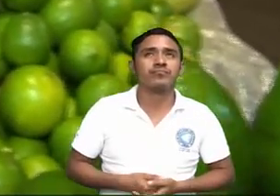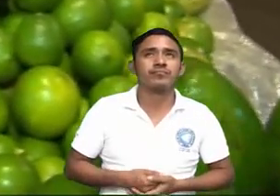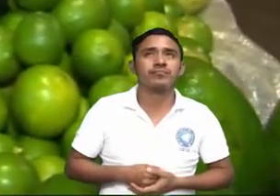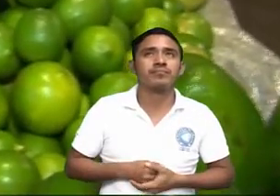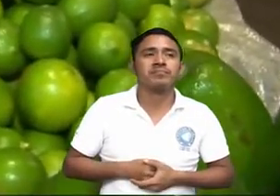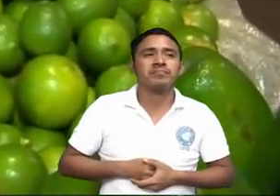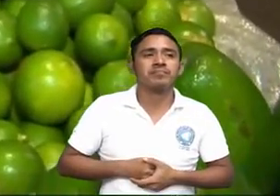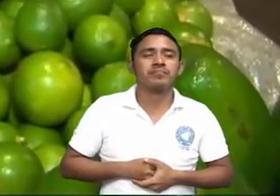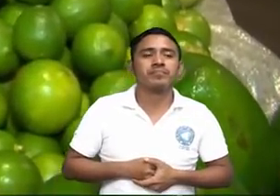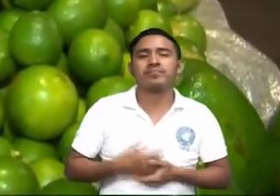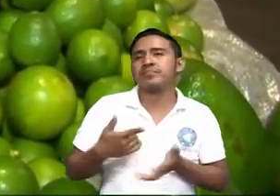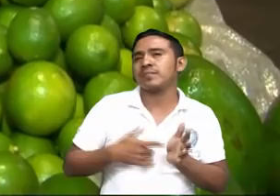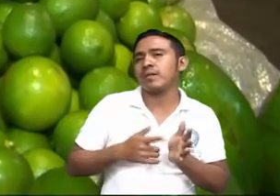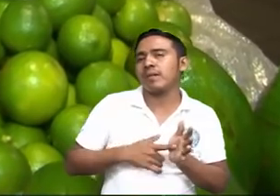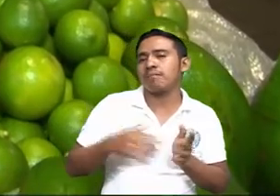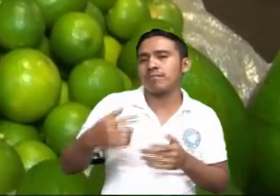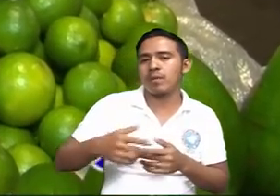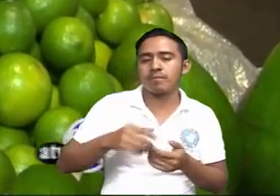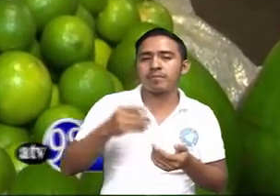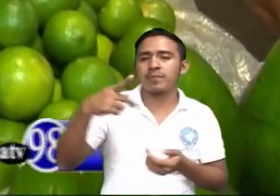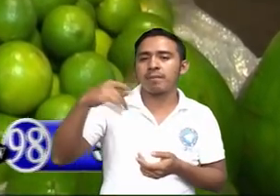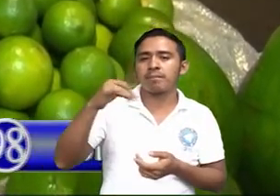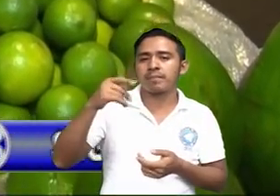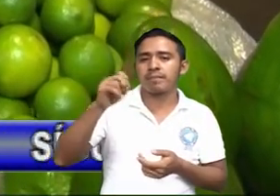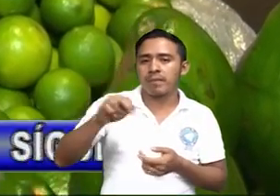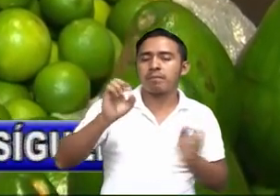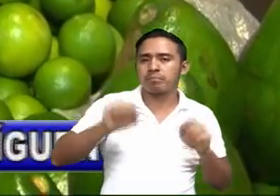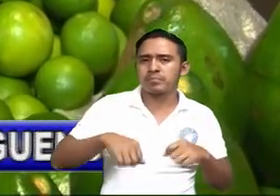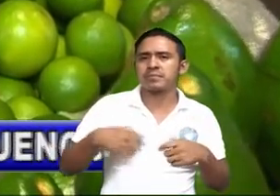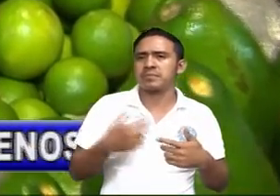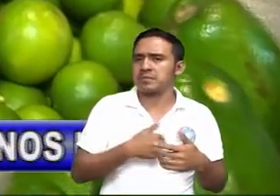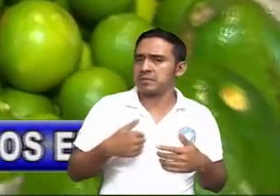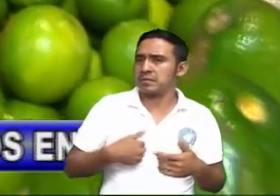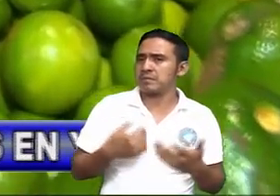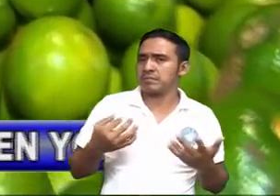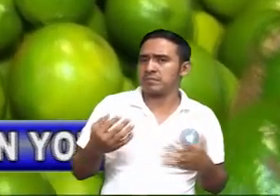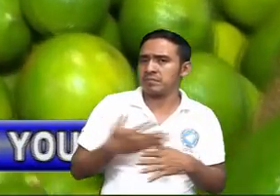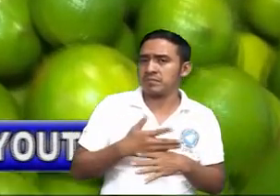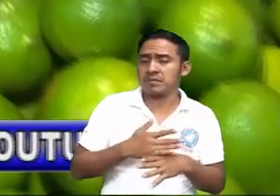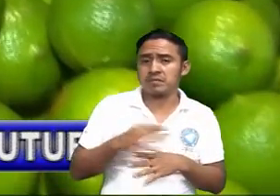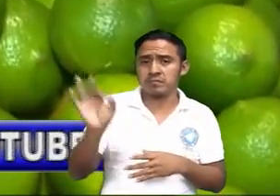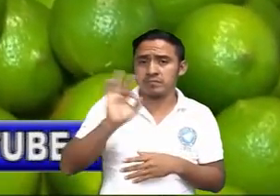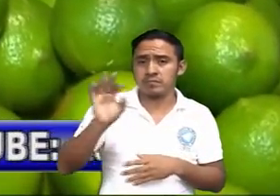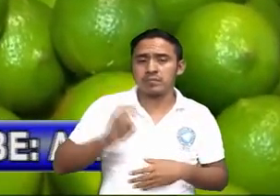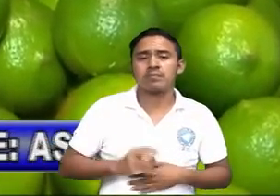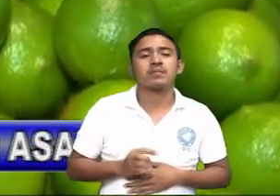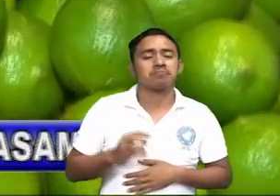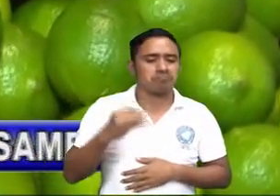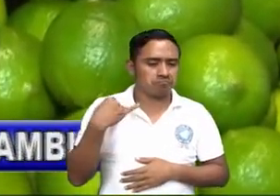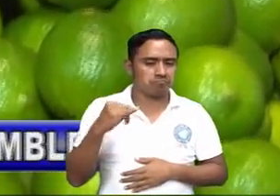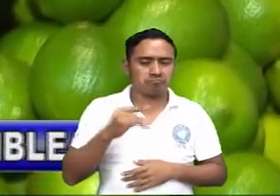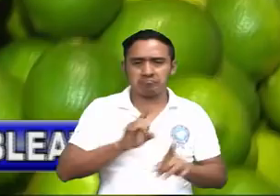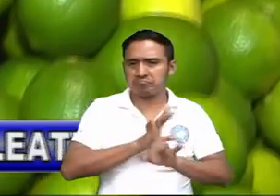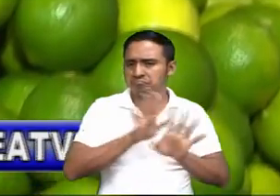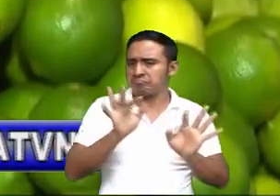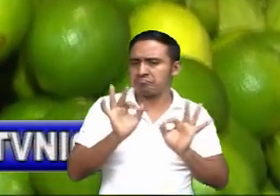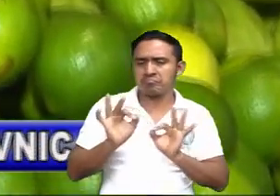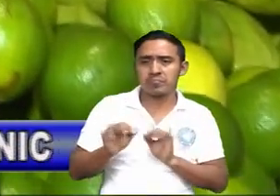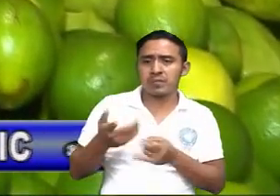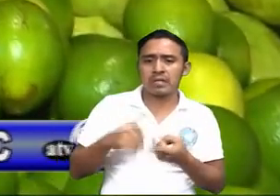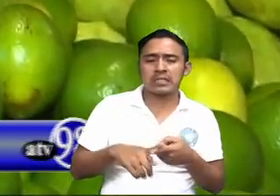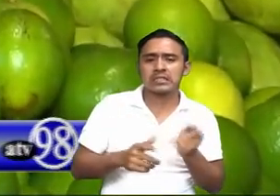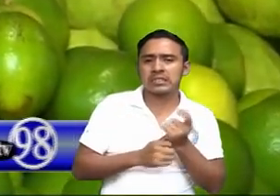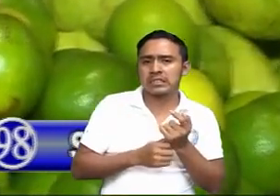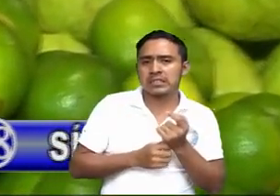uno, por ejemplo, el pipián es una comida saludable, la puedes dar en cualquier, puedes hacerla de distintas maneras. Claro, como usted quiera, con